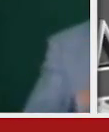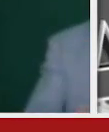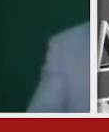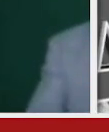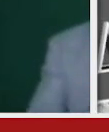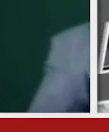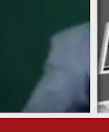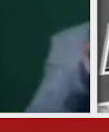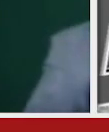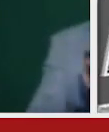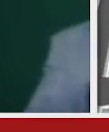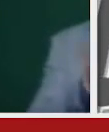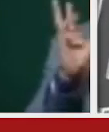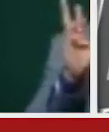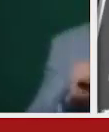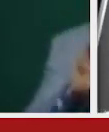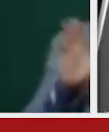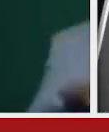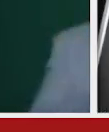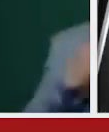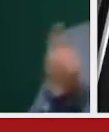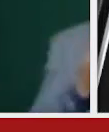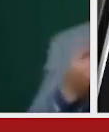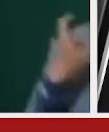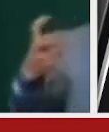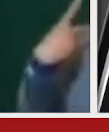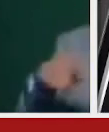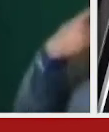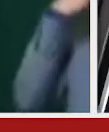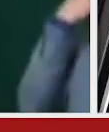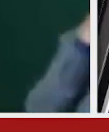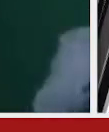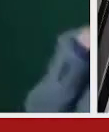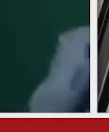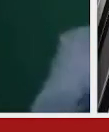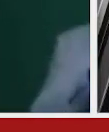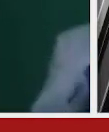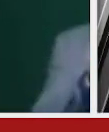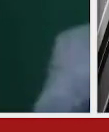pues no se construyó porque no era ensalada idea